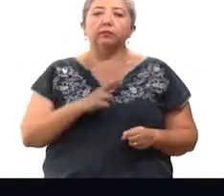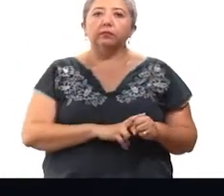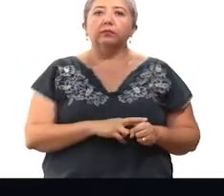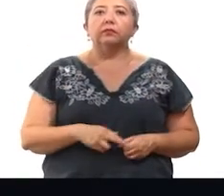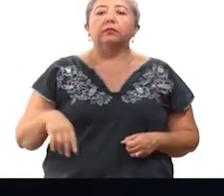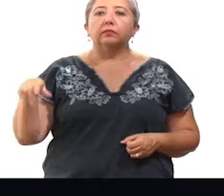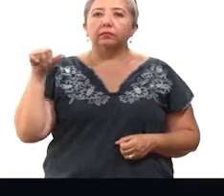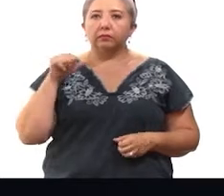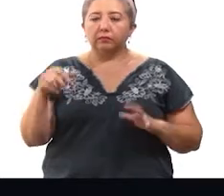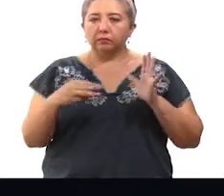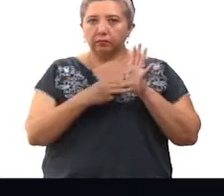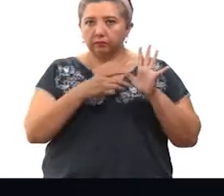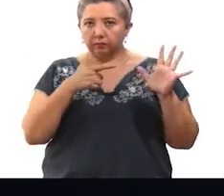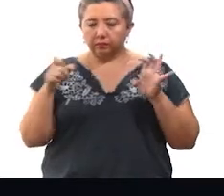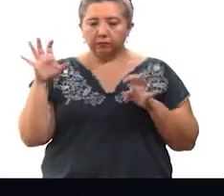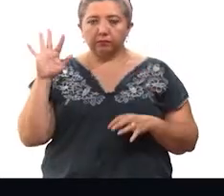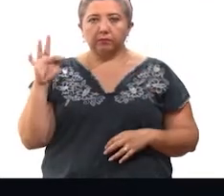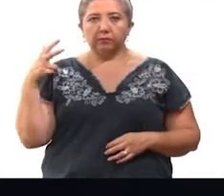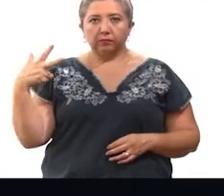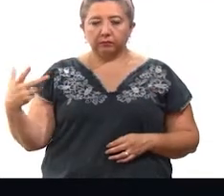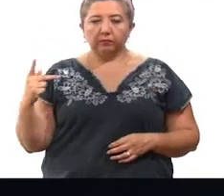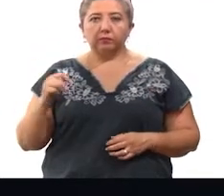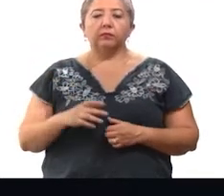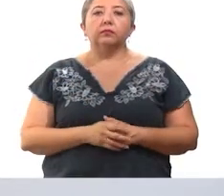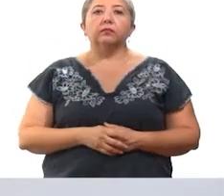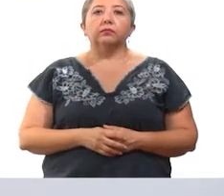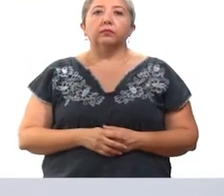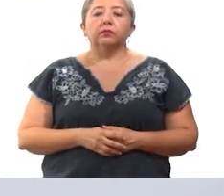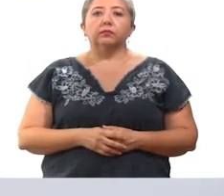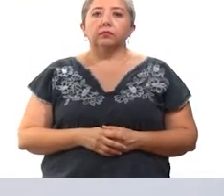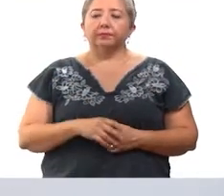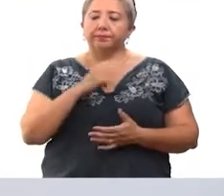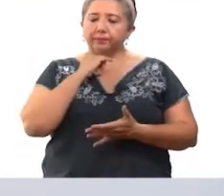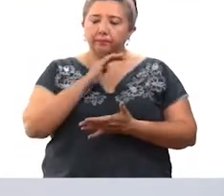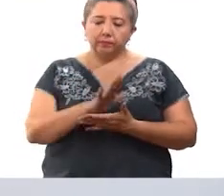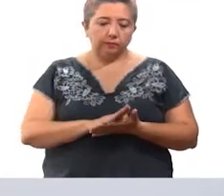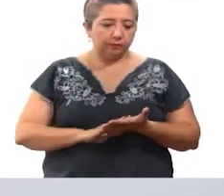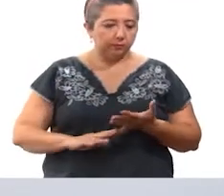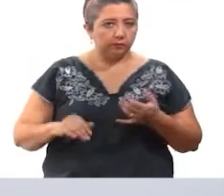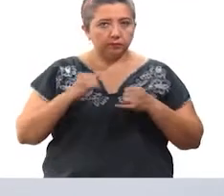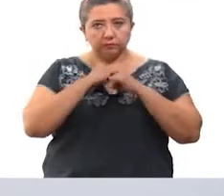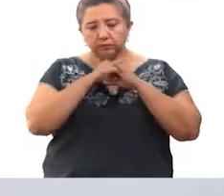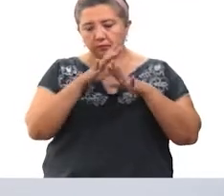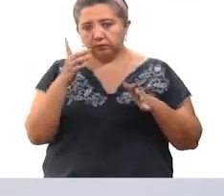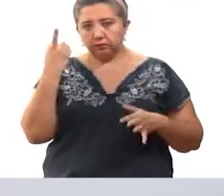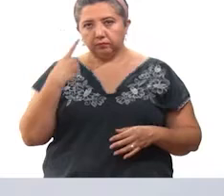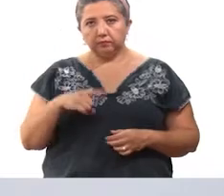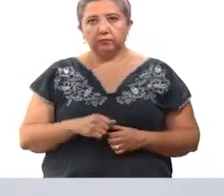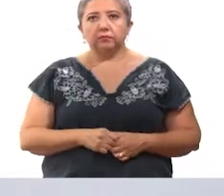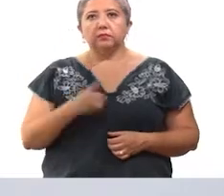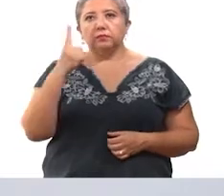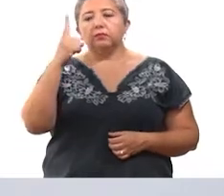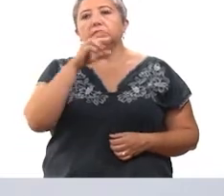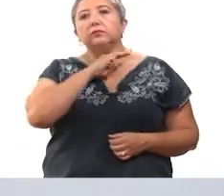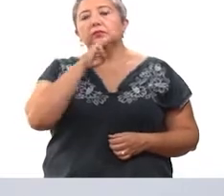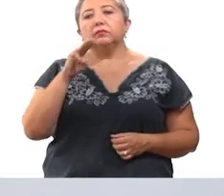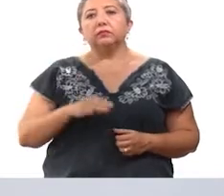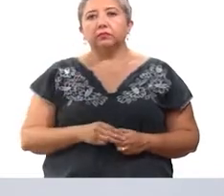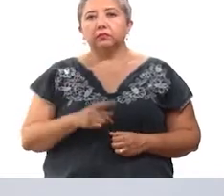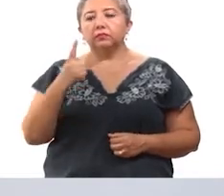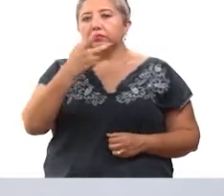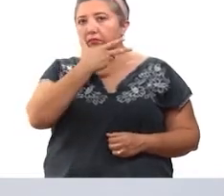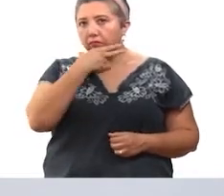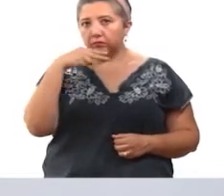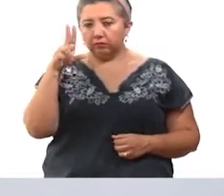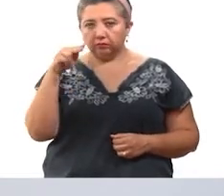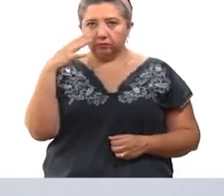sur, 16.748 en la zona poniente. Lamentablemente, en este parte médico informamos de un fallecimiento. Un